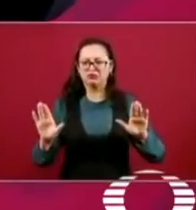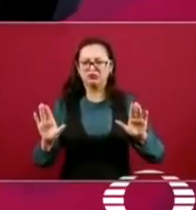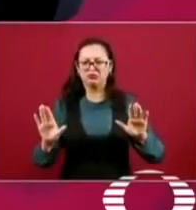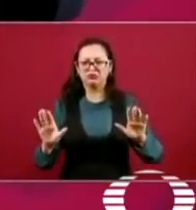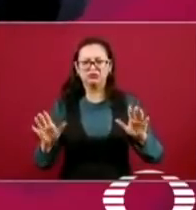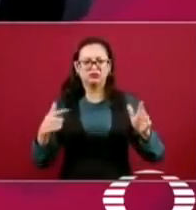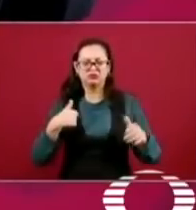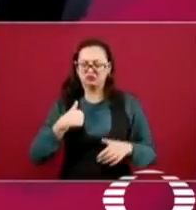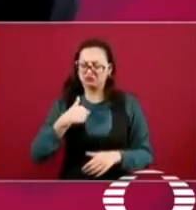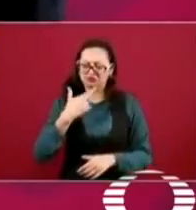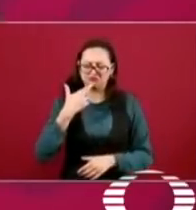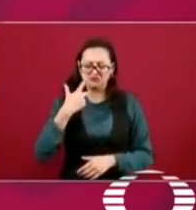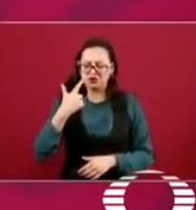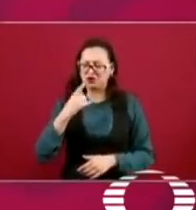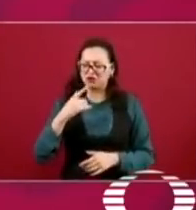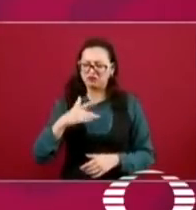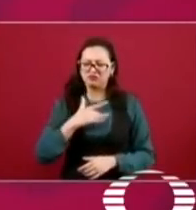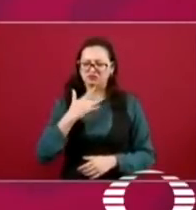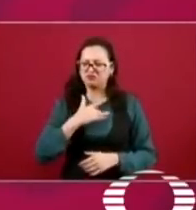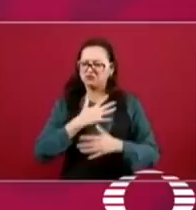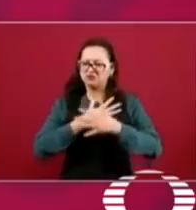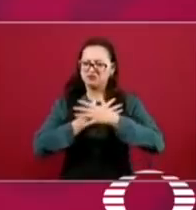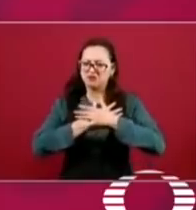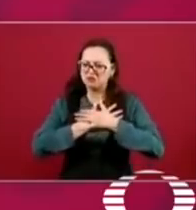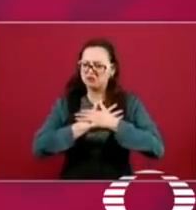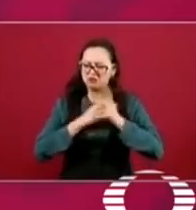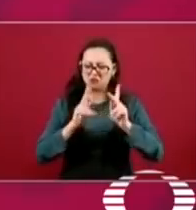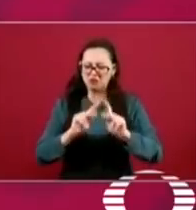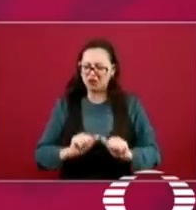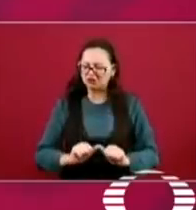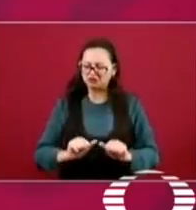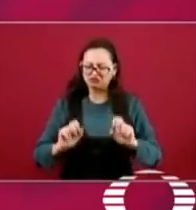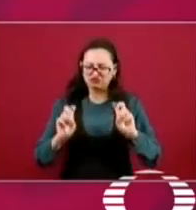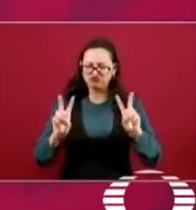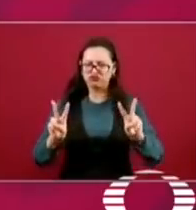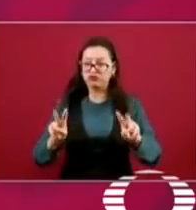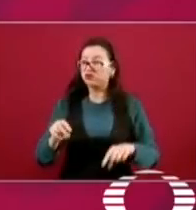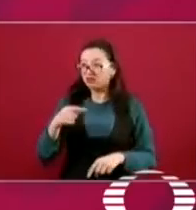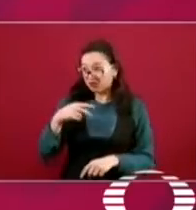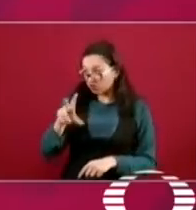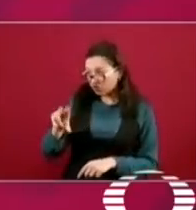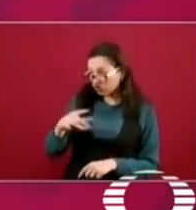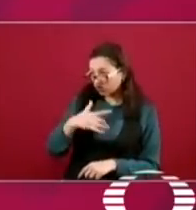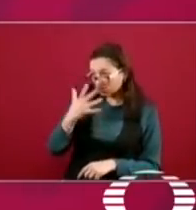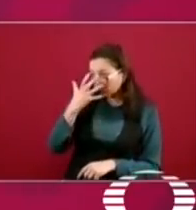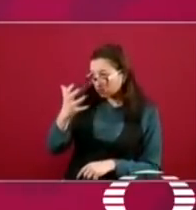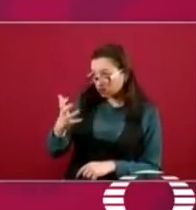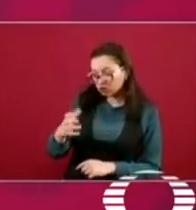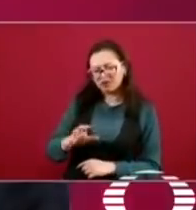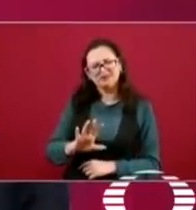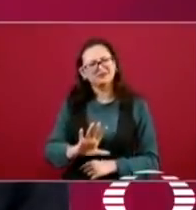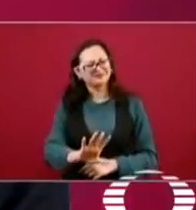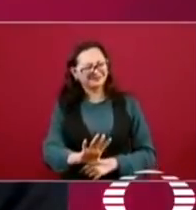y paz. Tan lo tomo en serio que